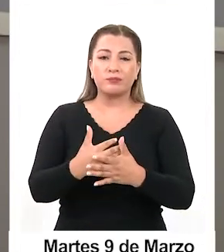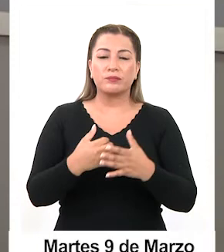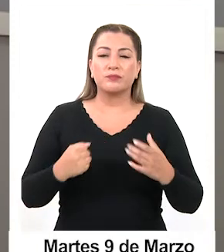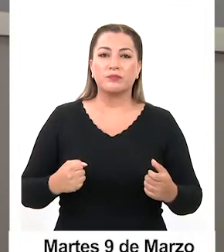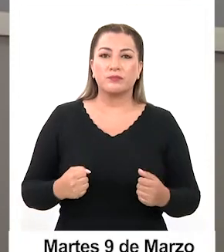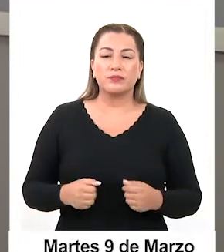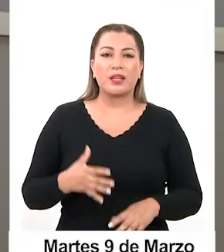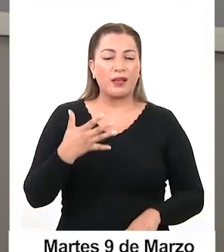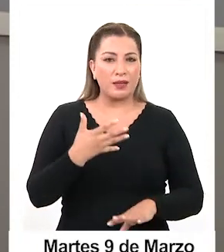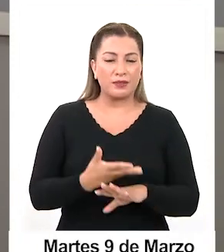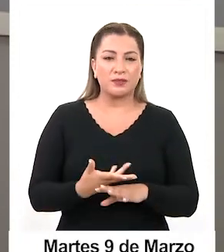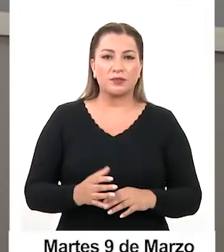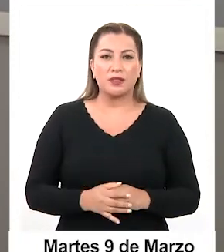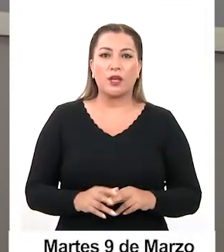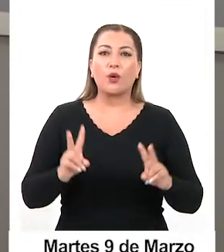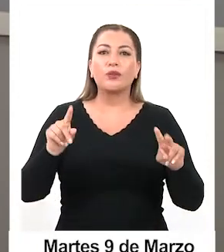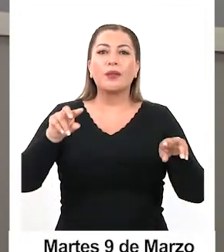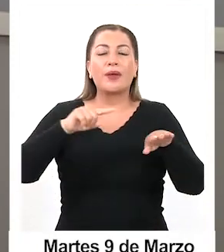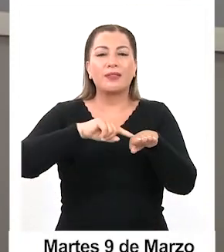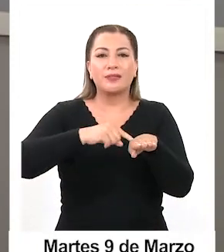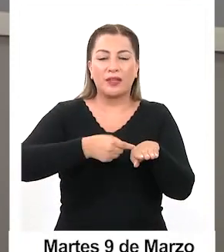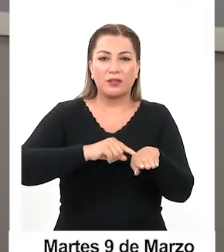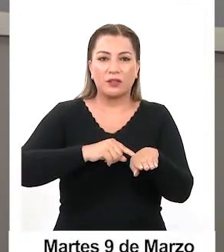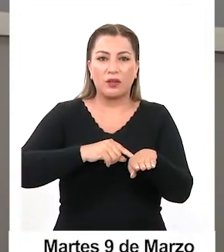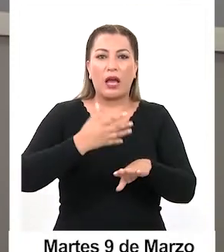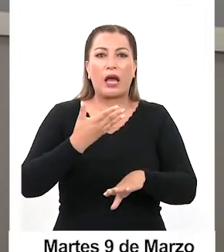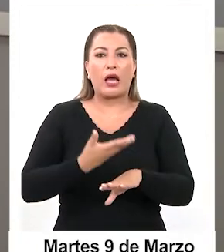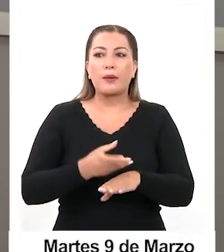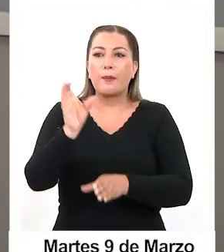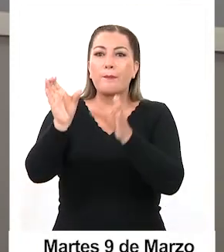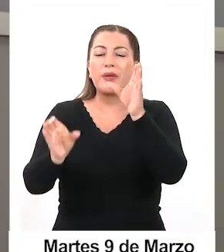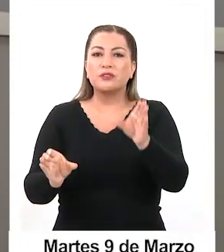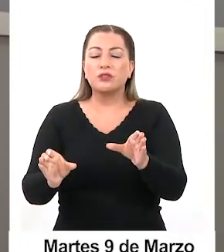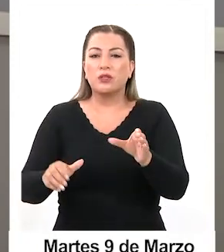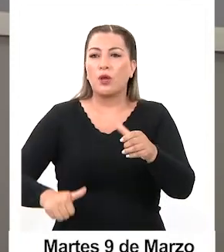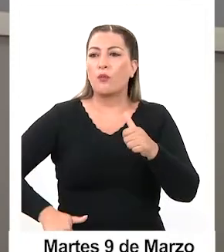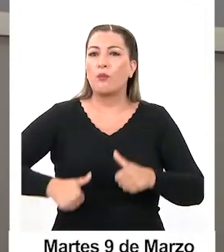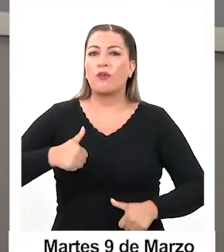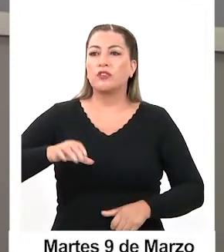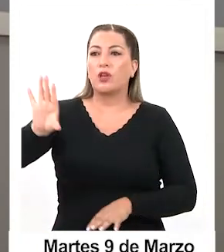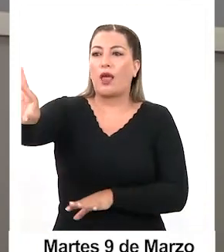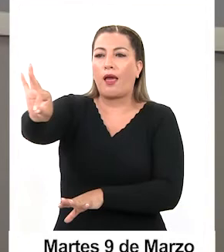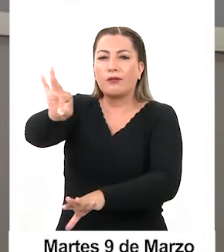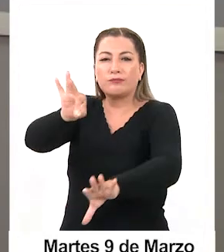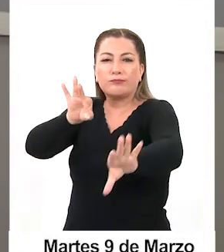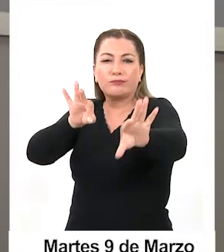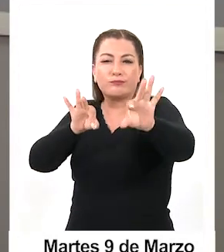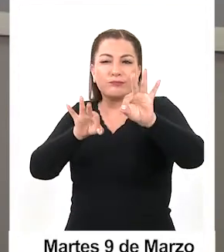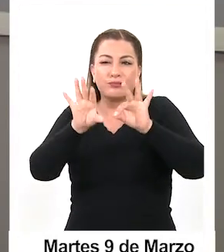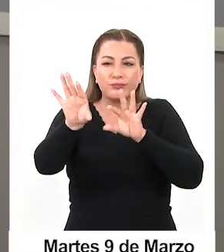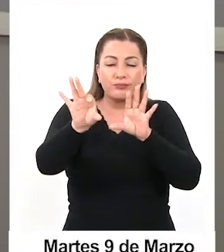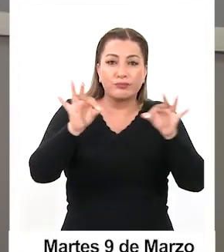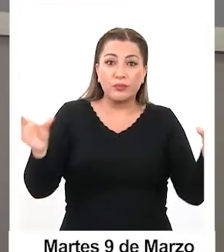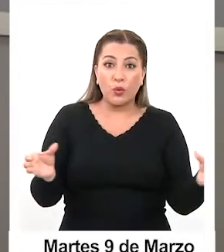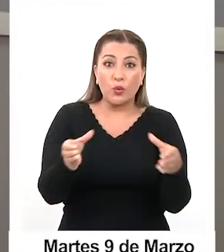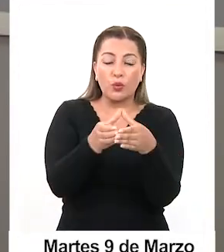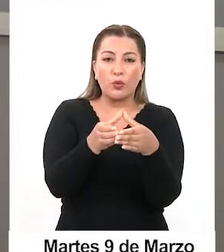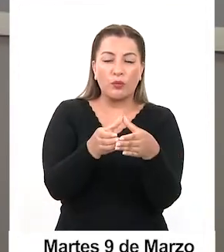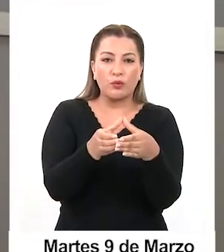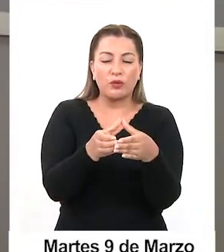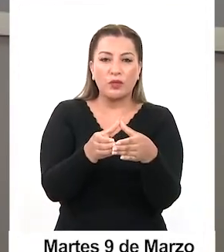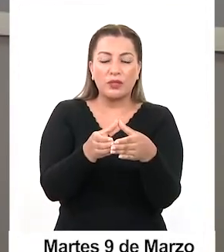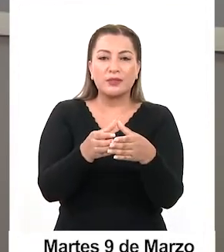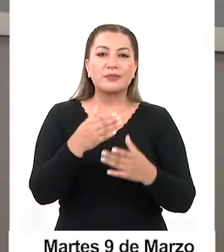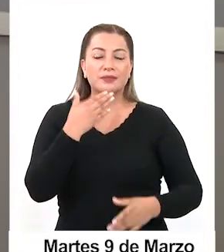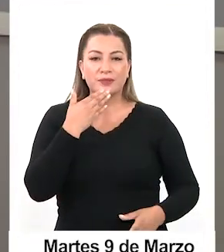y marcado aspecto técnico. Acá se han seleccionado personas fundamentalmente por las competencias que se tienen, y el esquema está